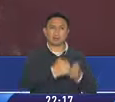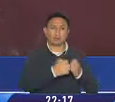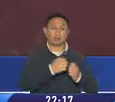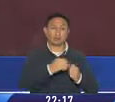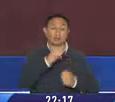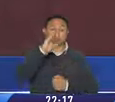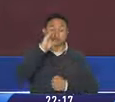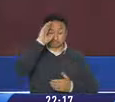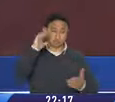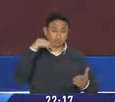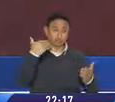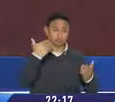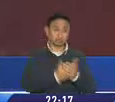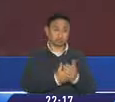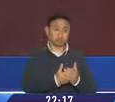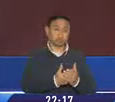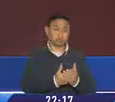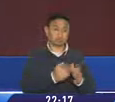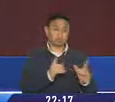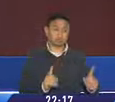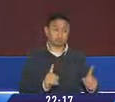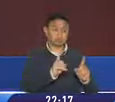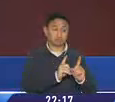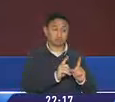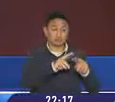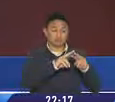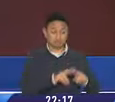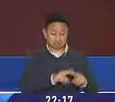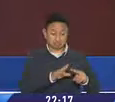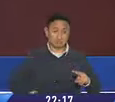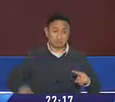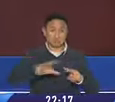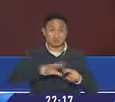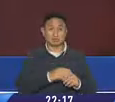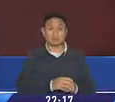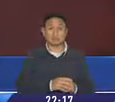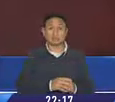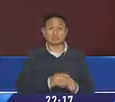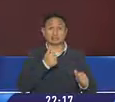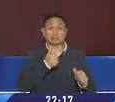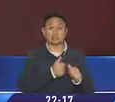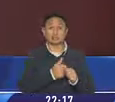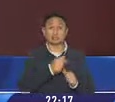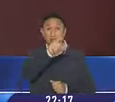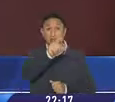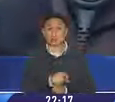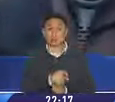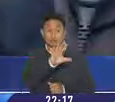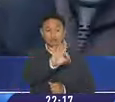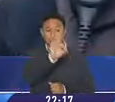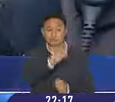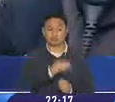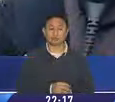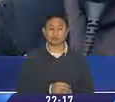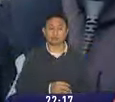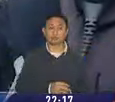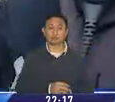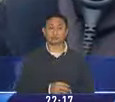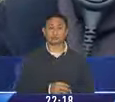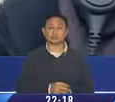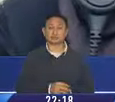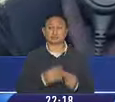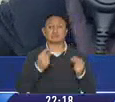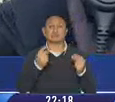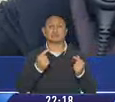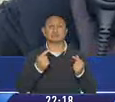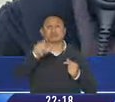personal motorizado de la Policía Nacional, quienes verificaron la zona y a 6 cuadras encontraron al sospechoso. Inmediatamente nos identificamos con